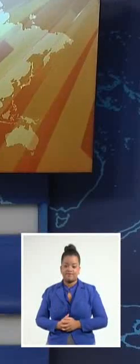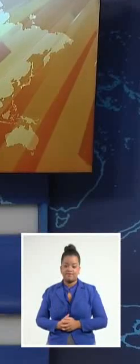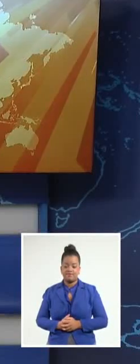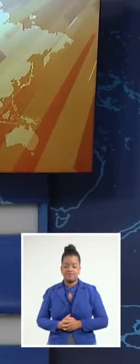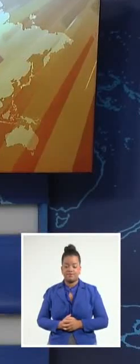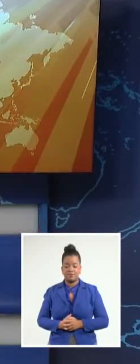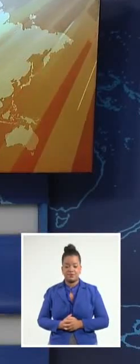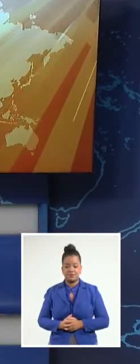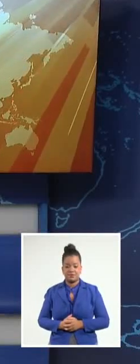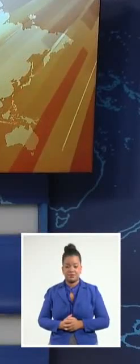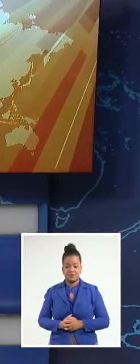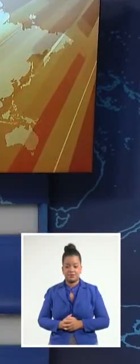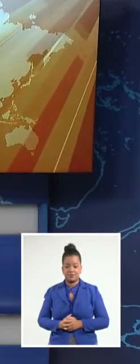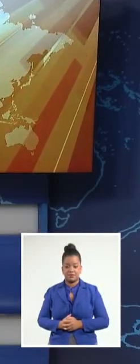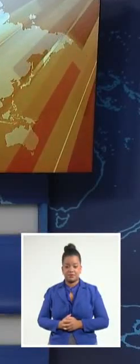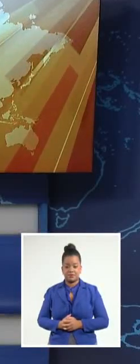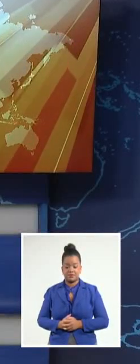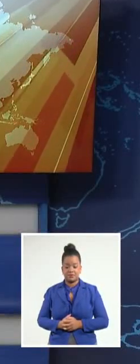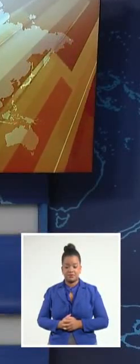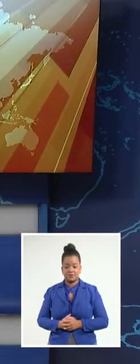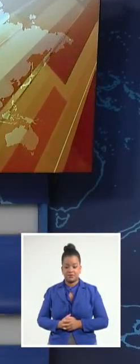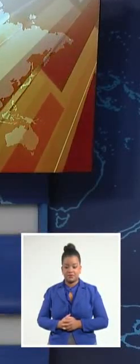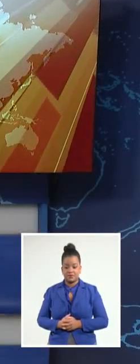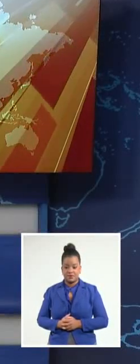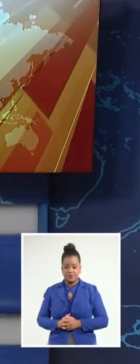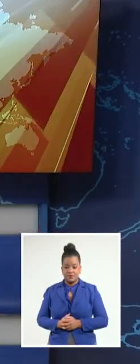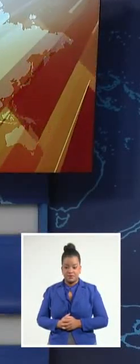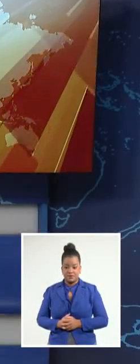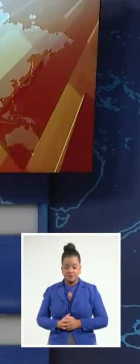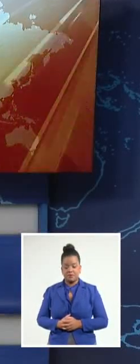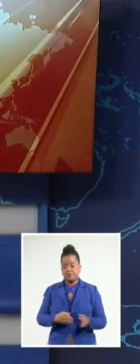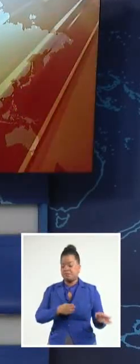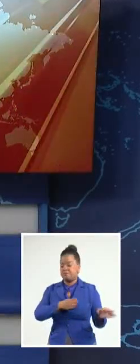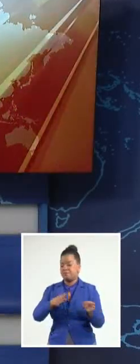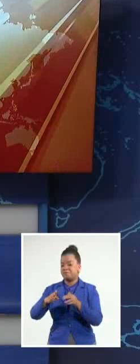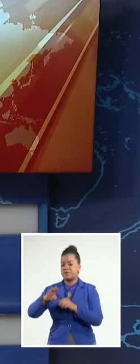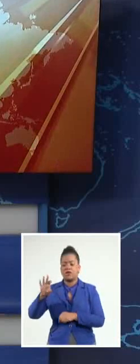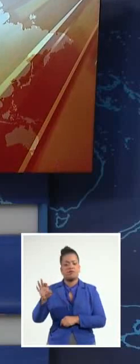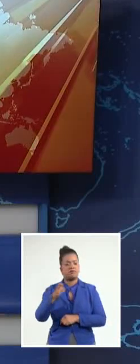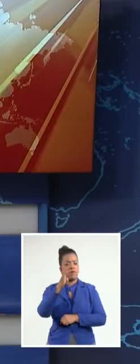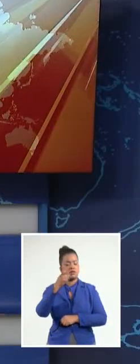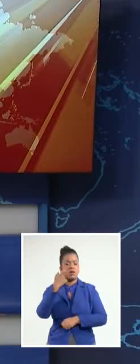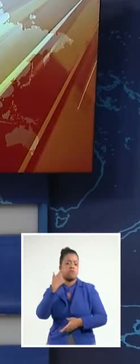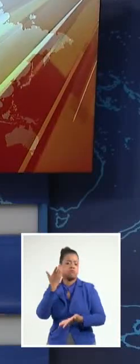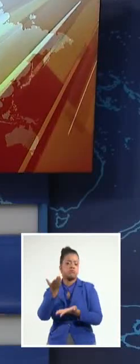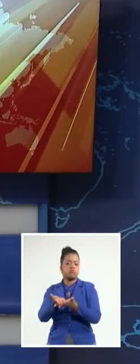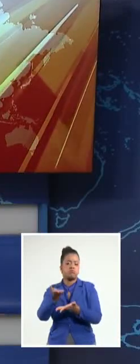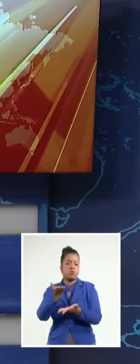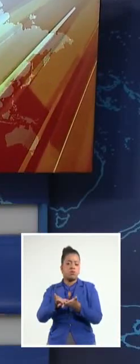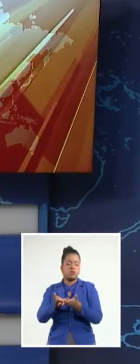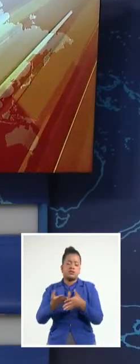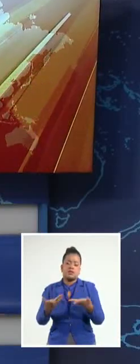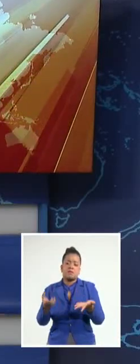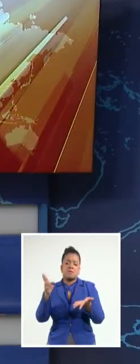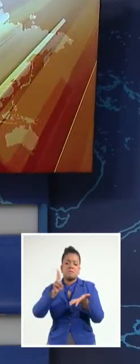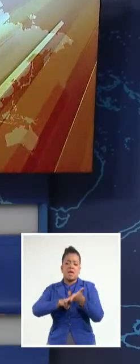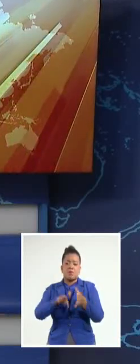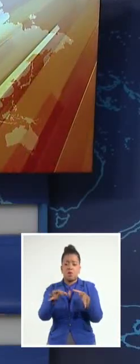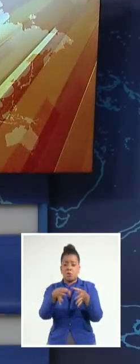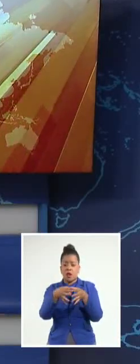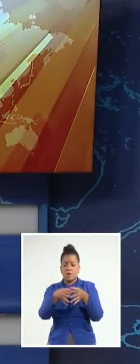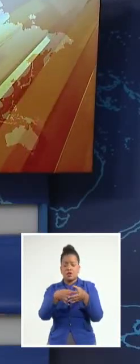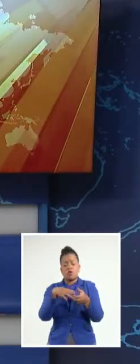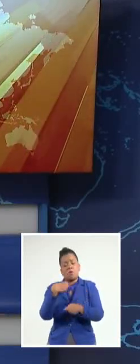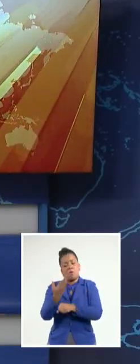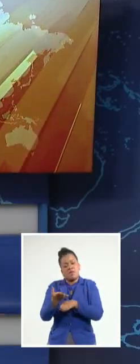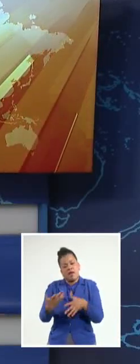Cruzamos el Atlántico y lo decíamos en titulares. En Francia, una proposición simbólica presentada por miembros del Parlamento que pedía la